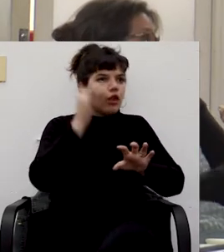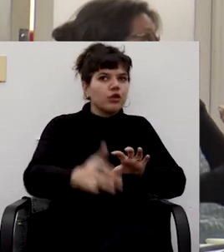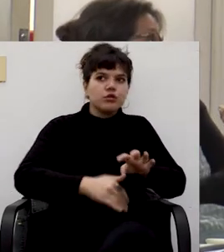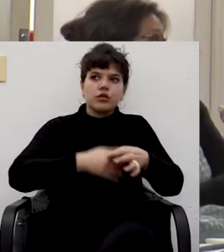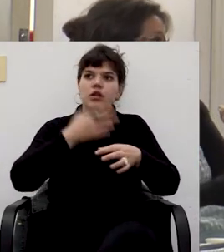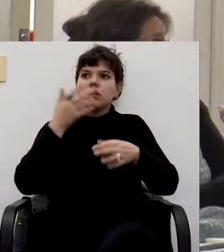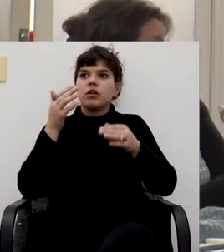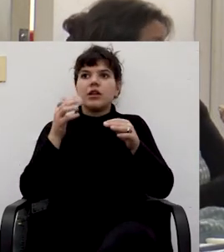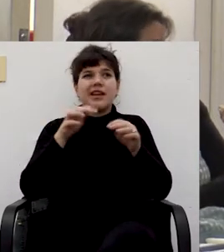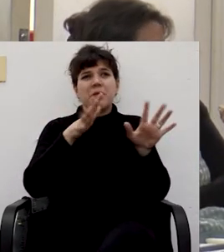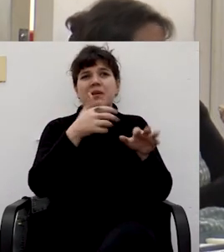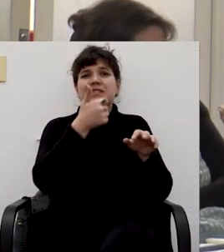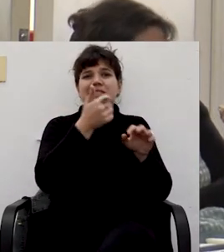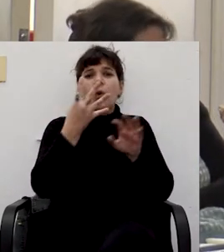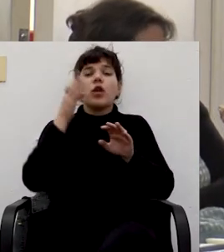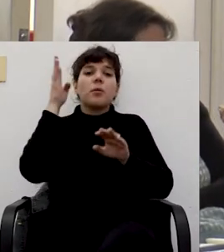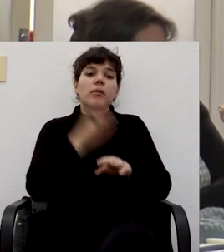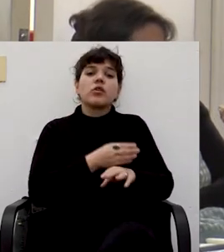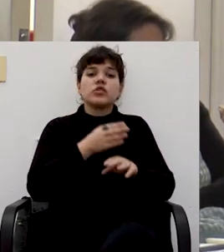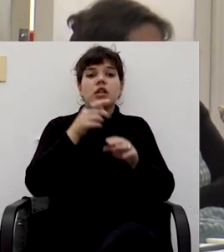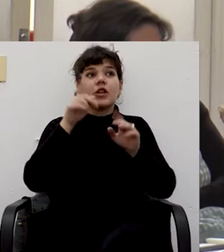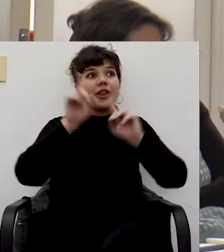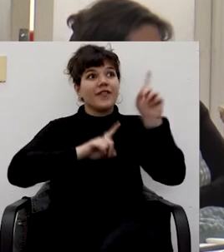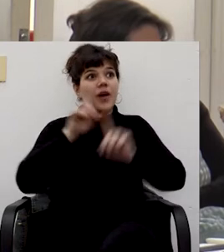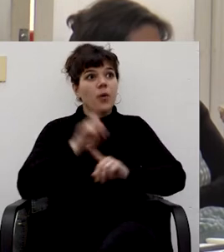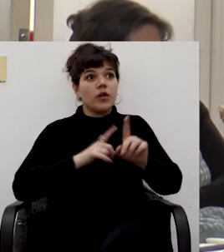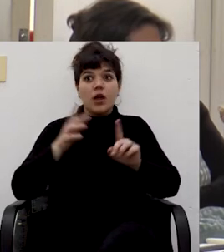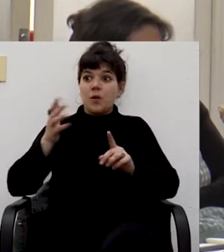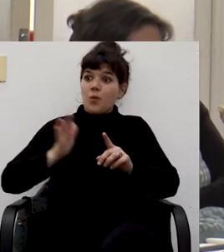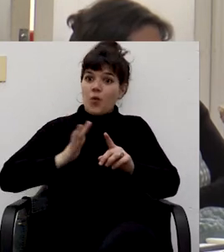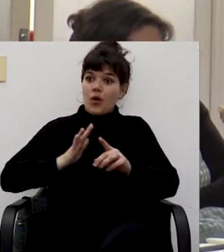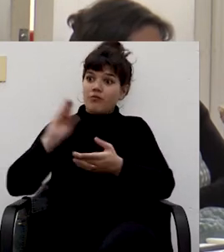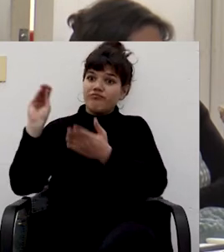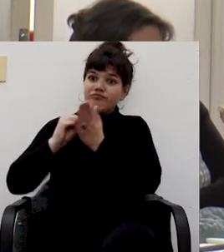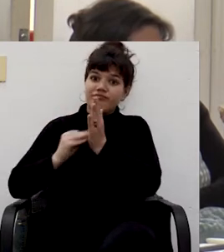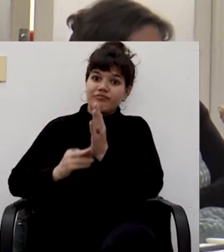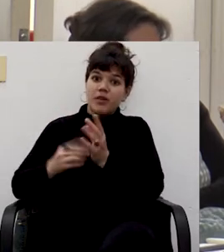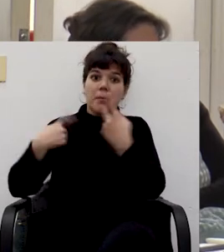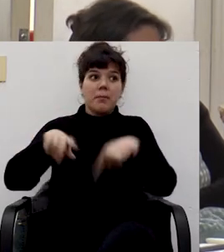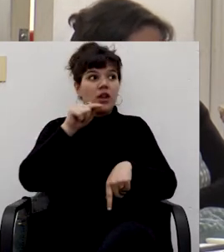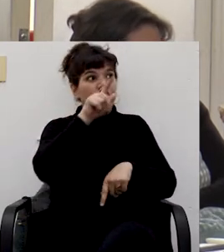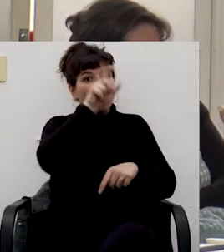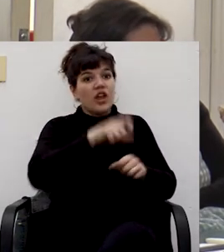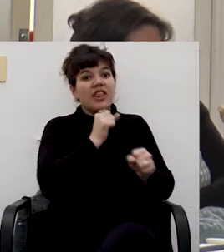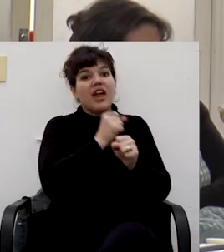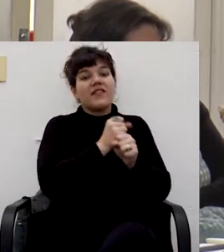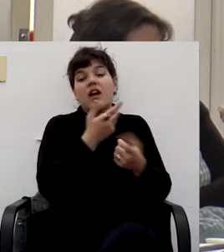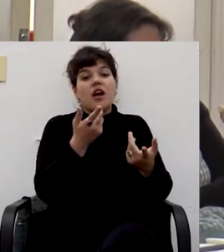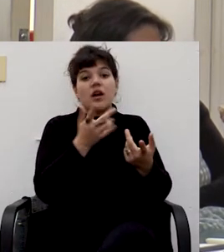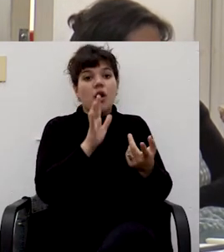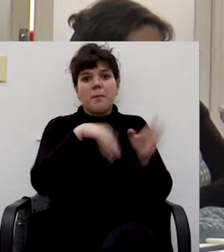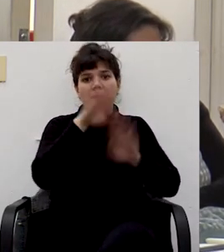y 64% de la matrícula universitaria son mujeres y están egresando 2 mujeres por un varón de la universidad,